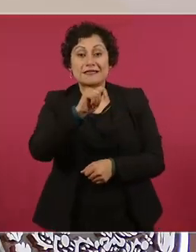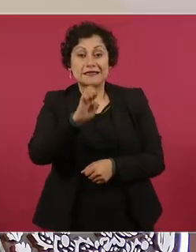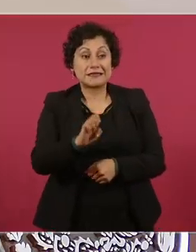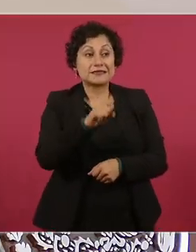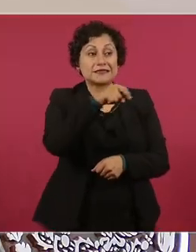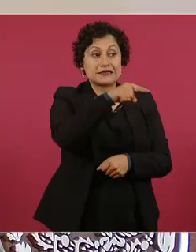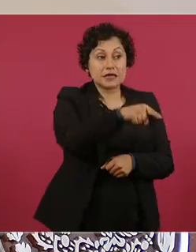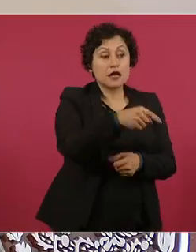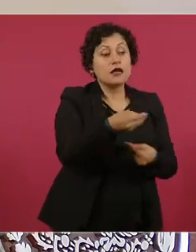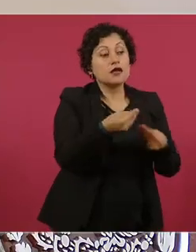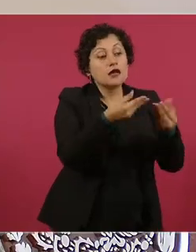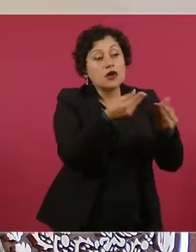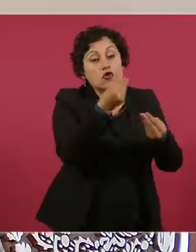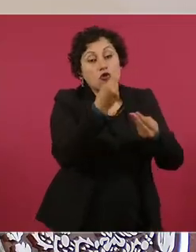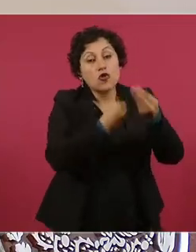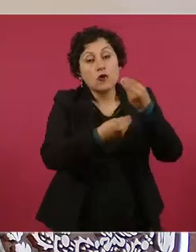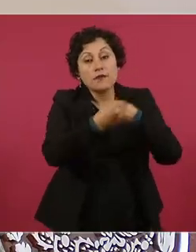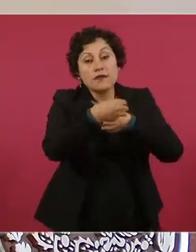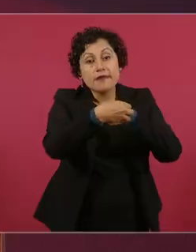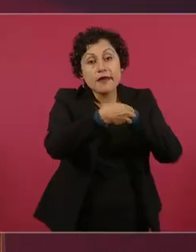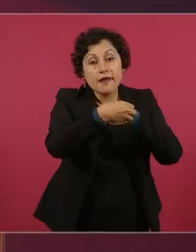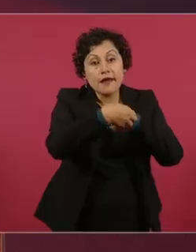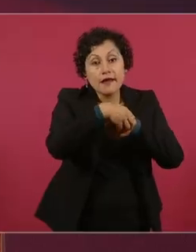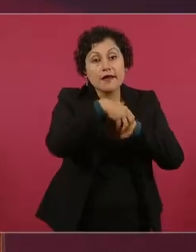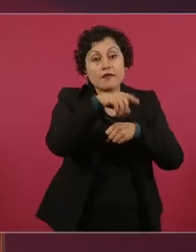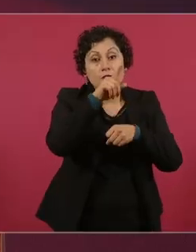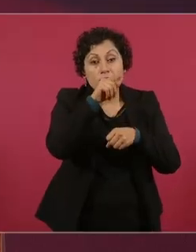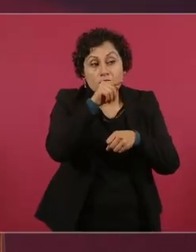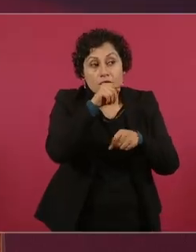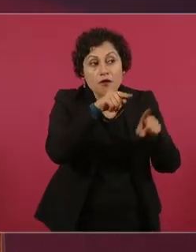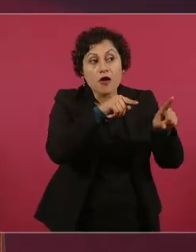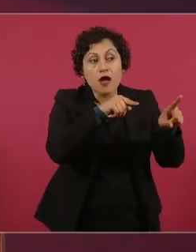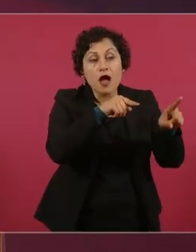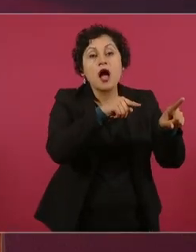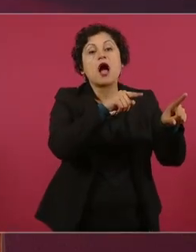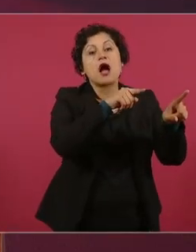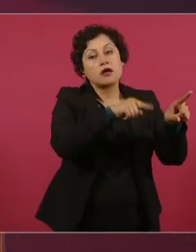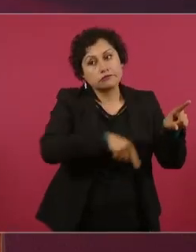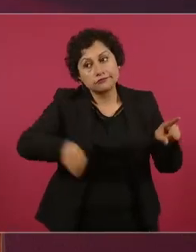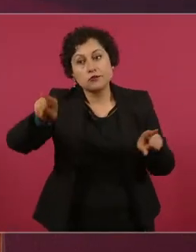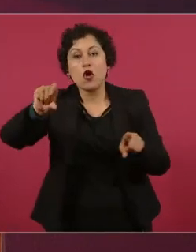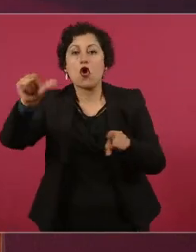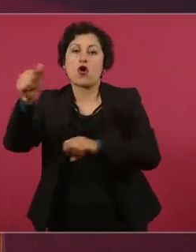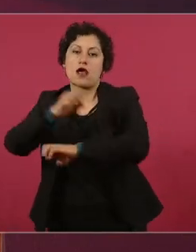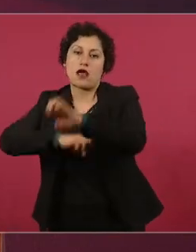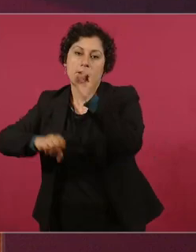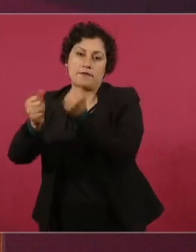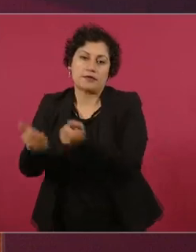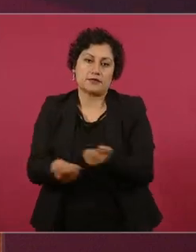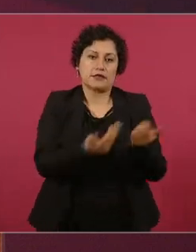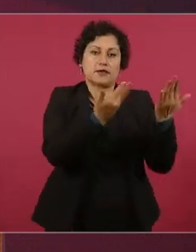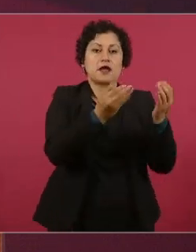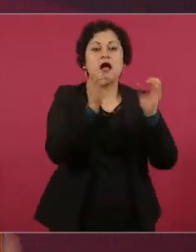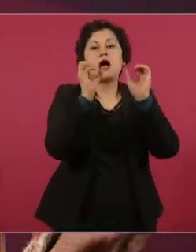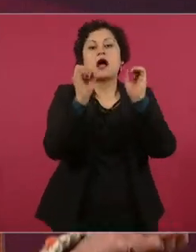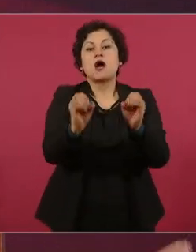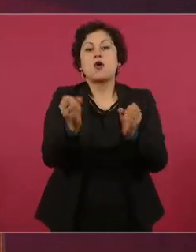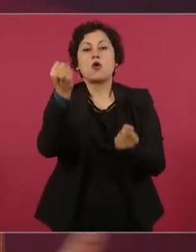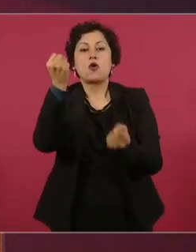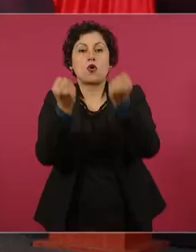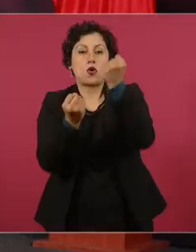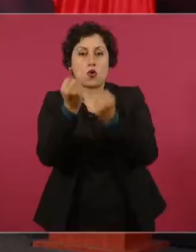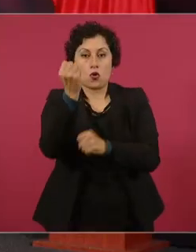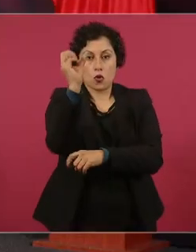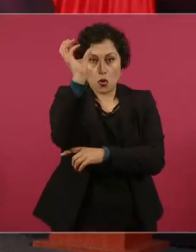caldito de pollo. O que ustedes quieren, una ambulancia, qué más, el servicio de lavado, qué